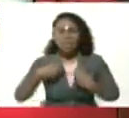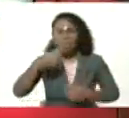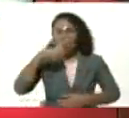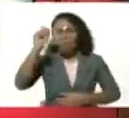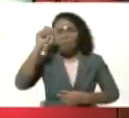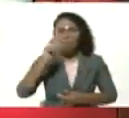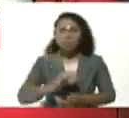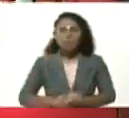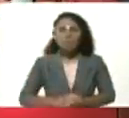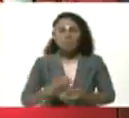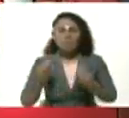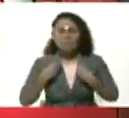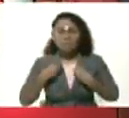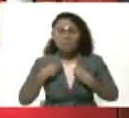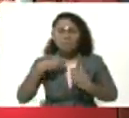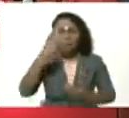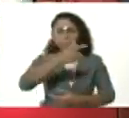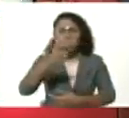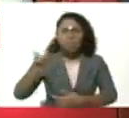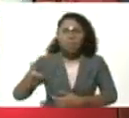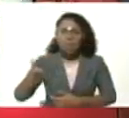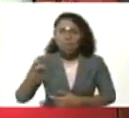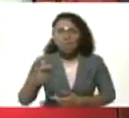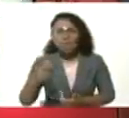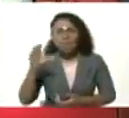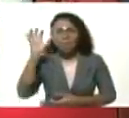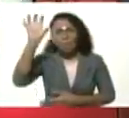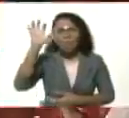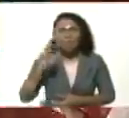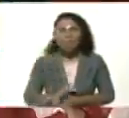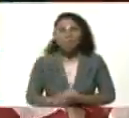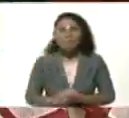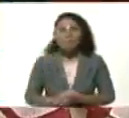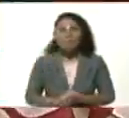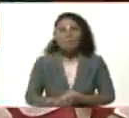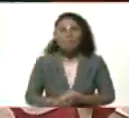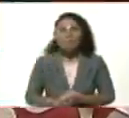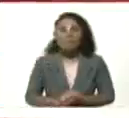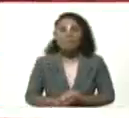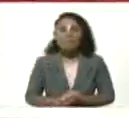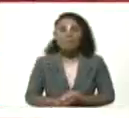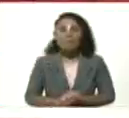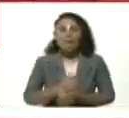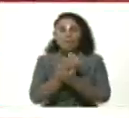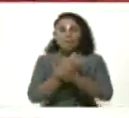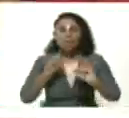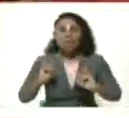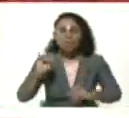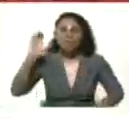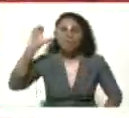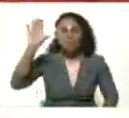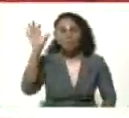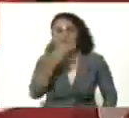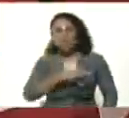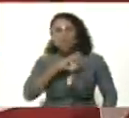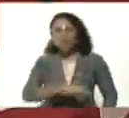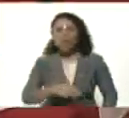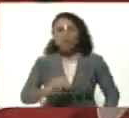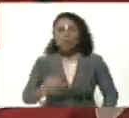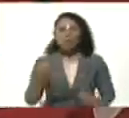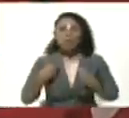Maduro! ¡Que viva! ¡Que vivan los candidatos y las candidatas de la patria! ¡Viva! ¡Independencia y patria socialista!